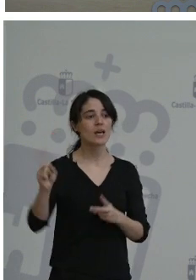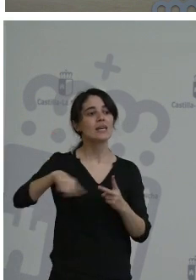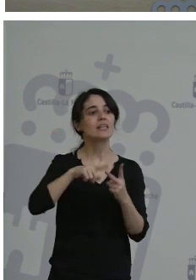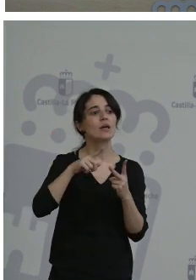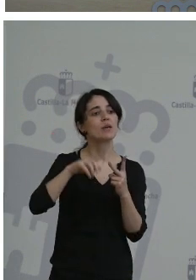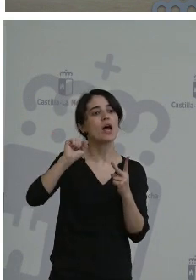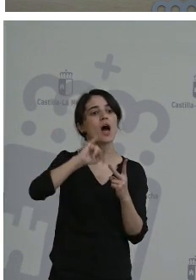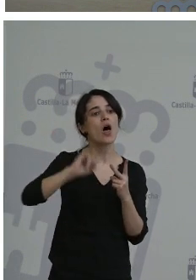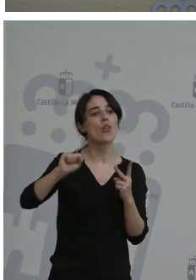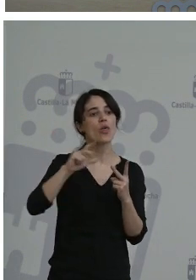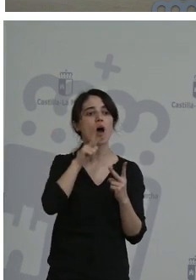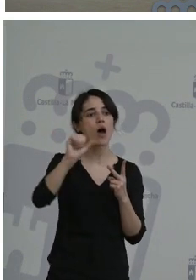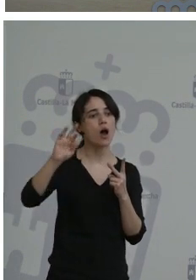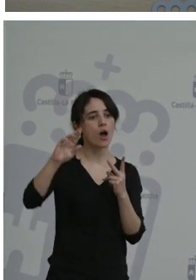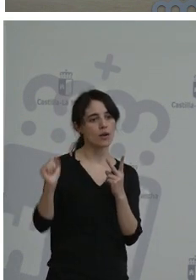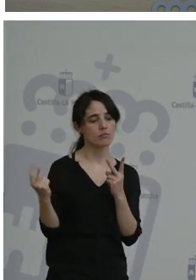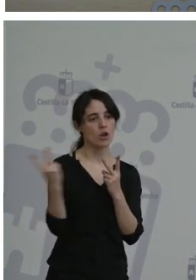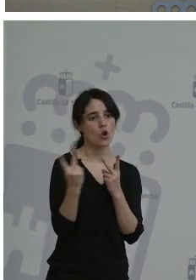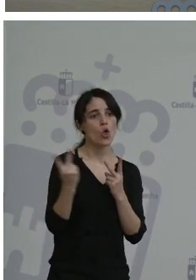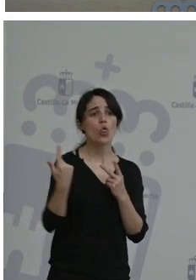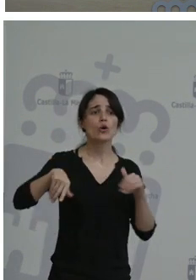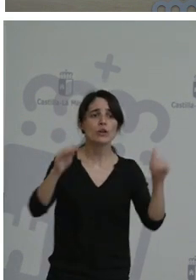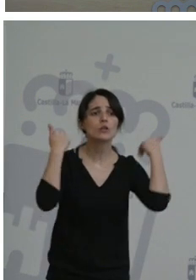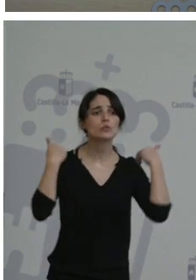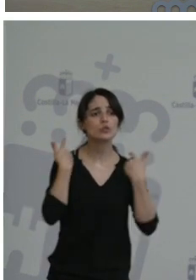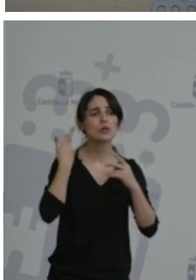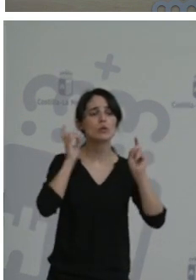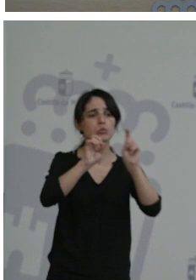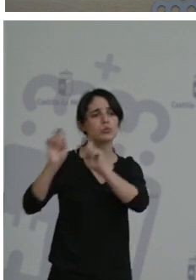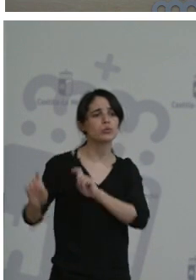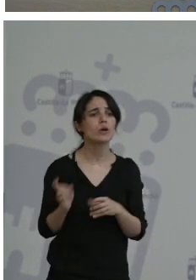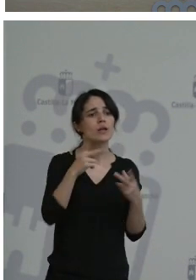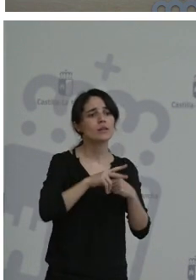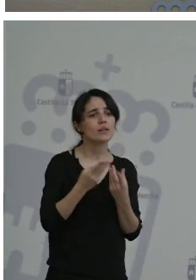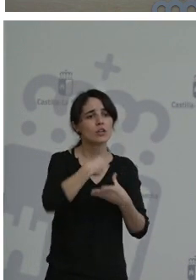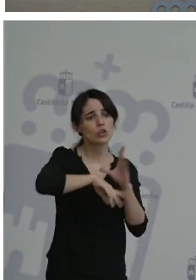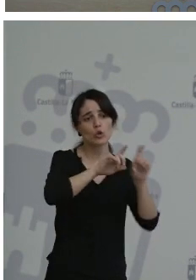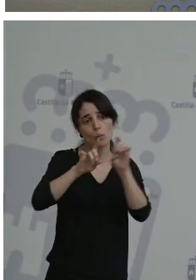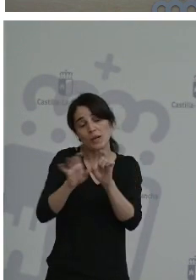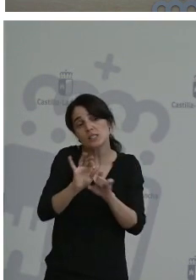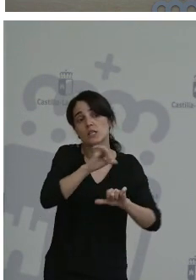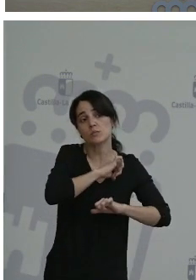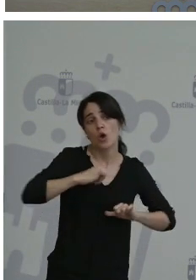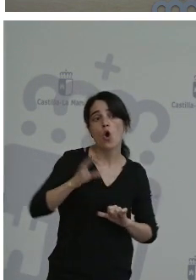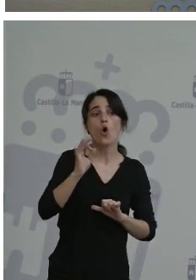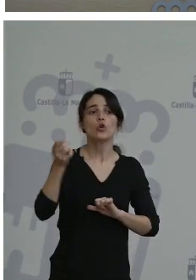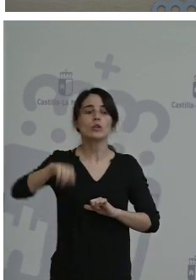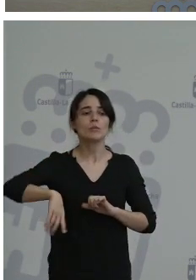talleres, tanto en empresas como en administraciones públicas. Y bueno, en los talleres,